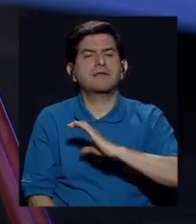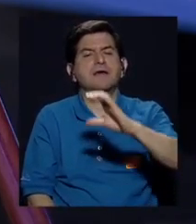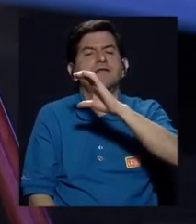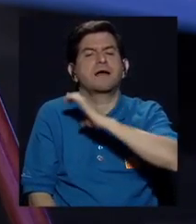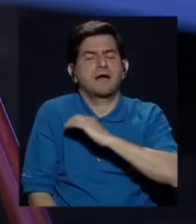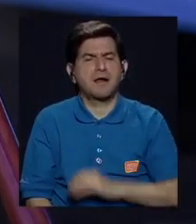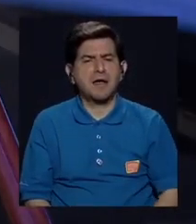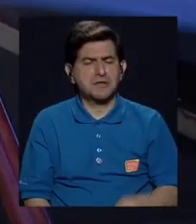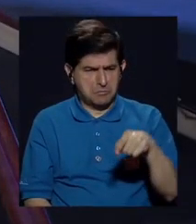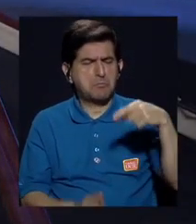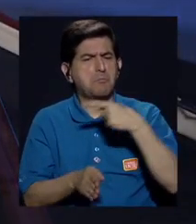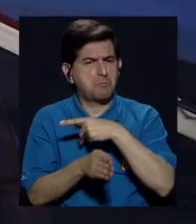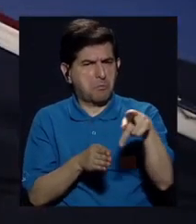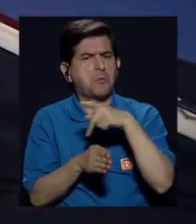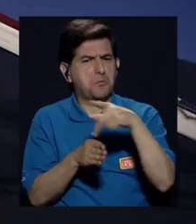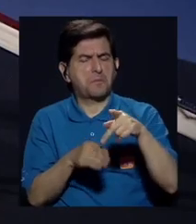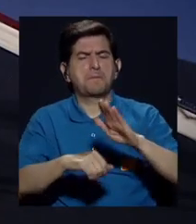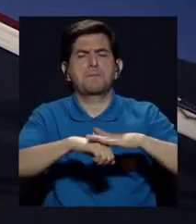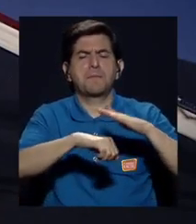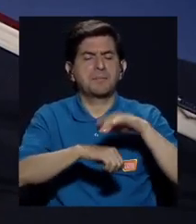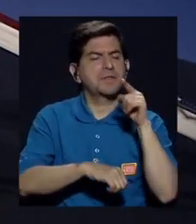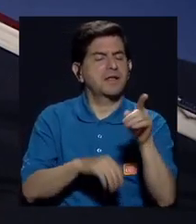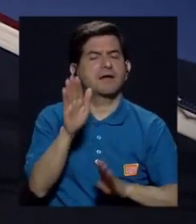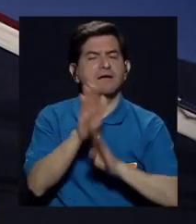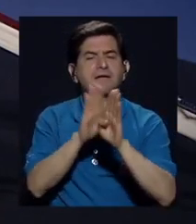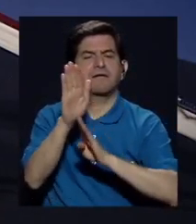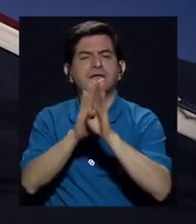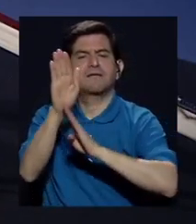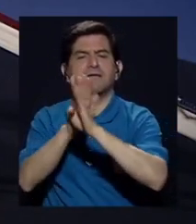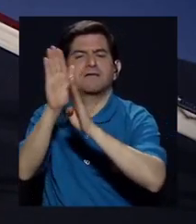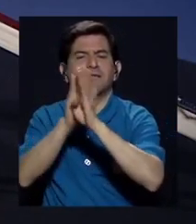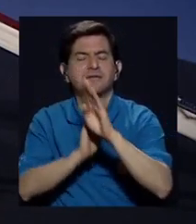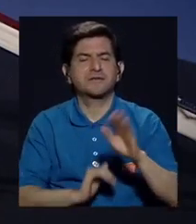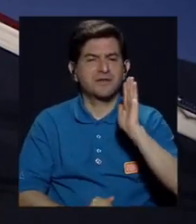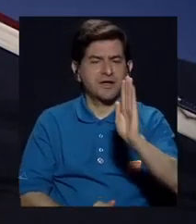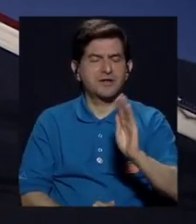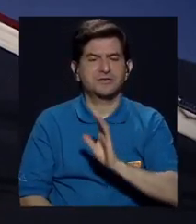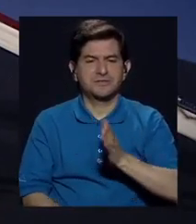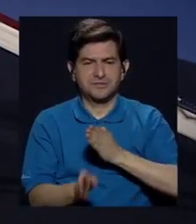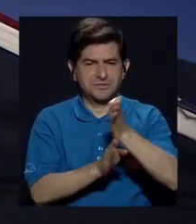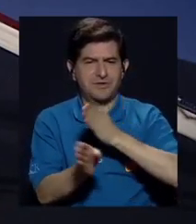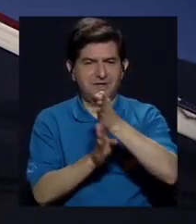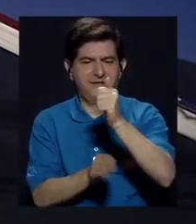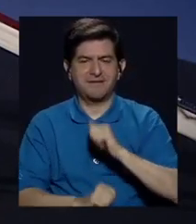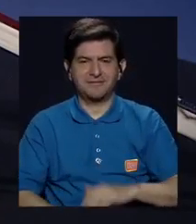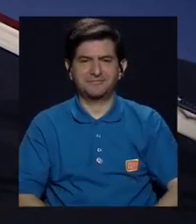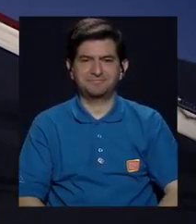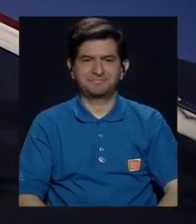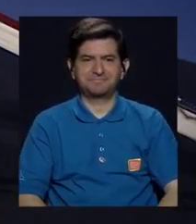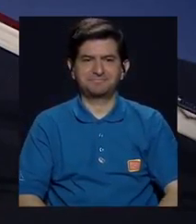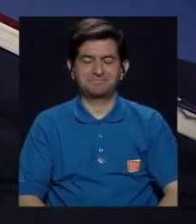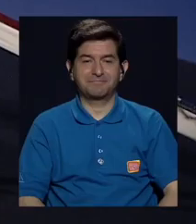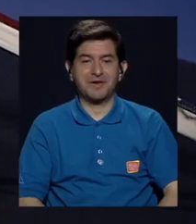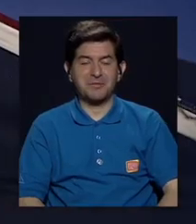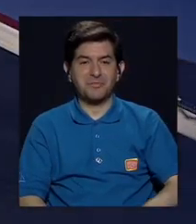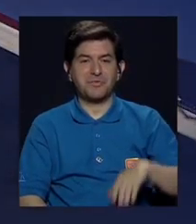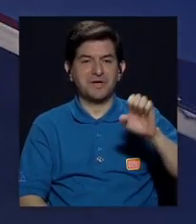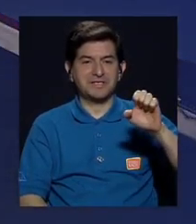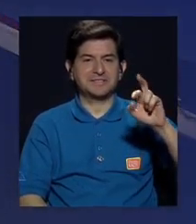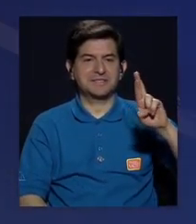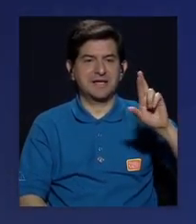características bastante profesionales y le permiten a ella desarrollar su carrera. Bueno, don Erasmo nos